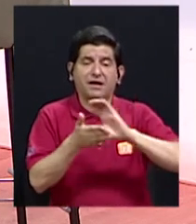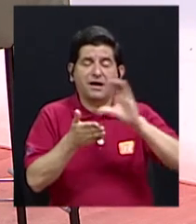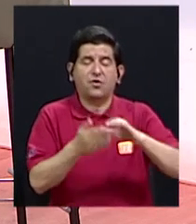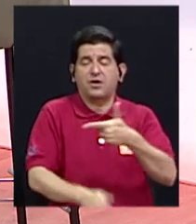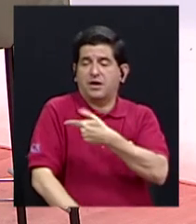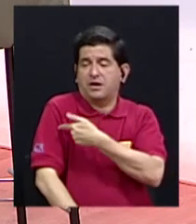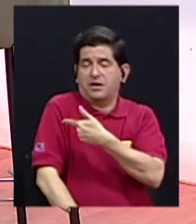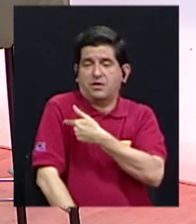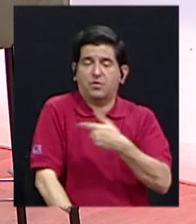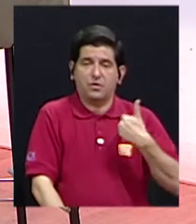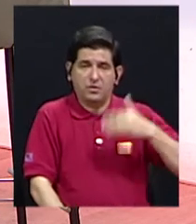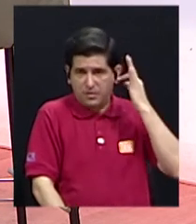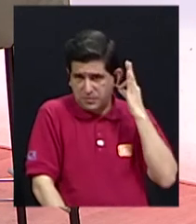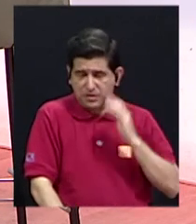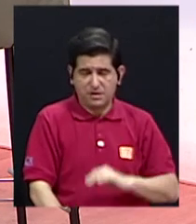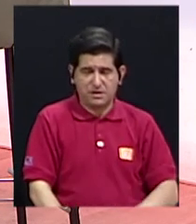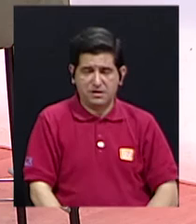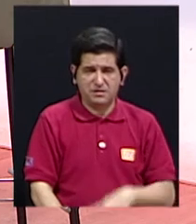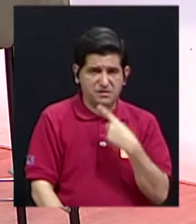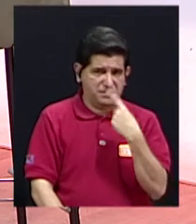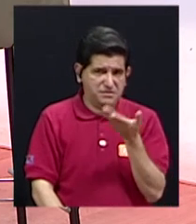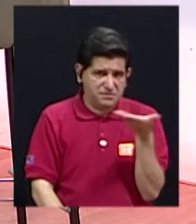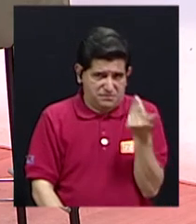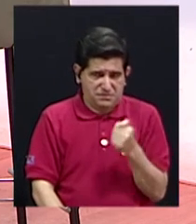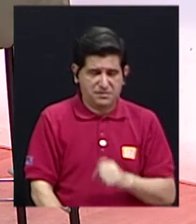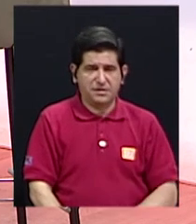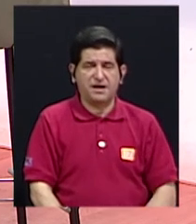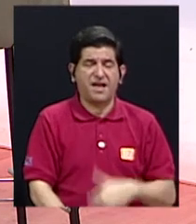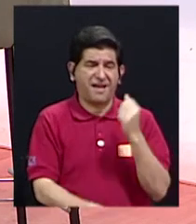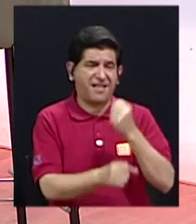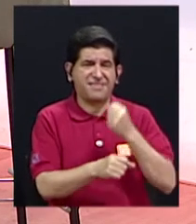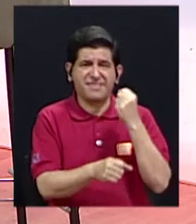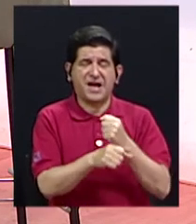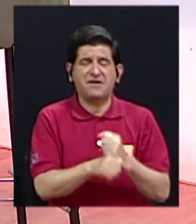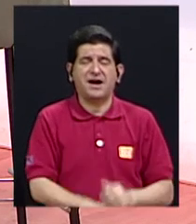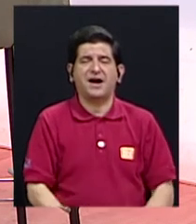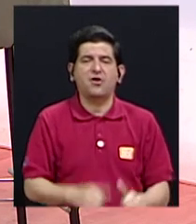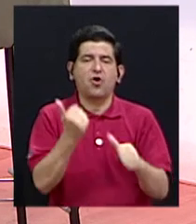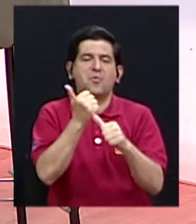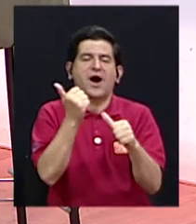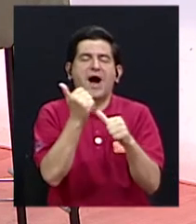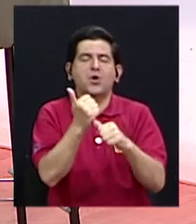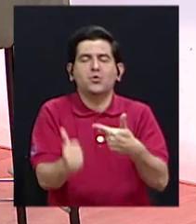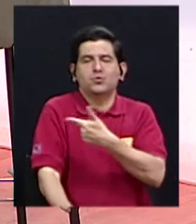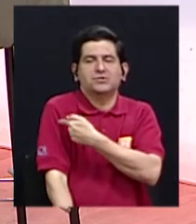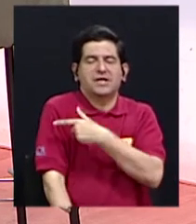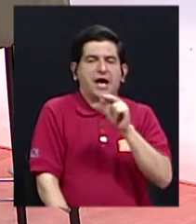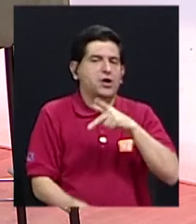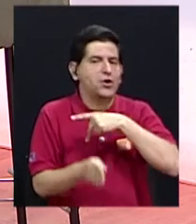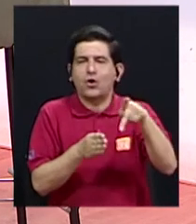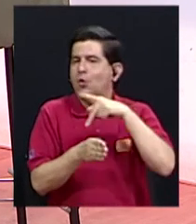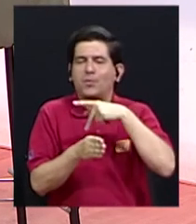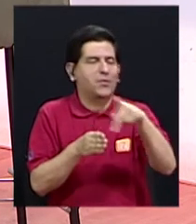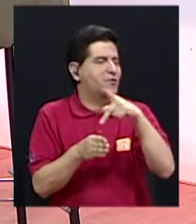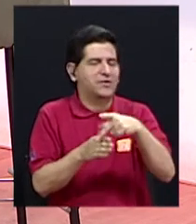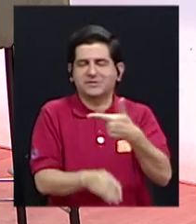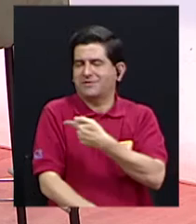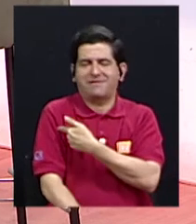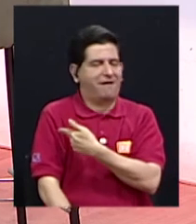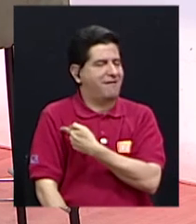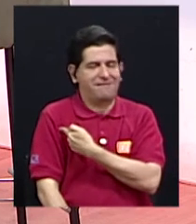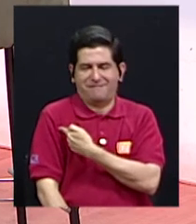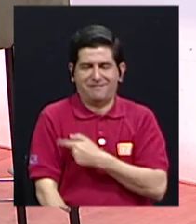enfermeras enfermeros es que trabajan como auxiliares en enfermería y no como profesionales en enfermería